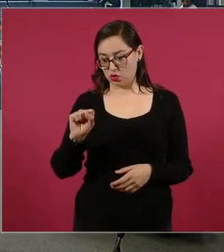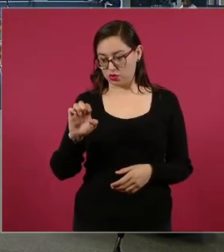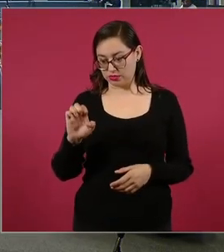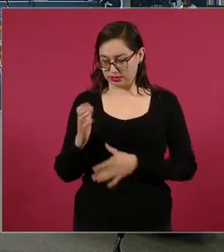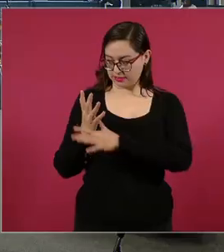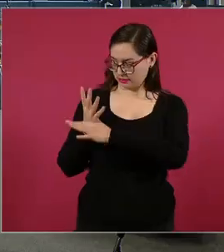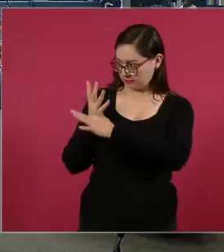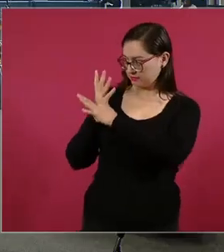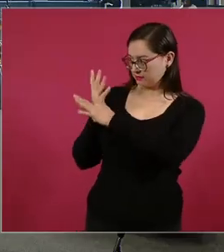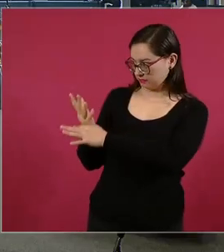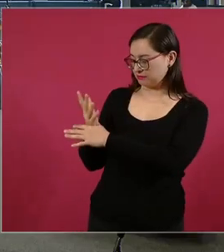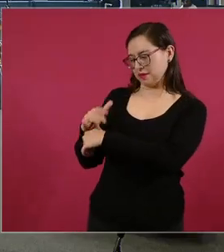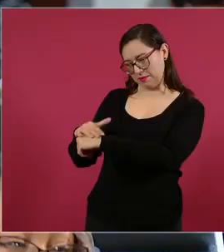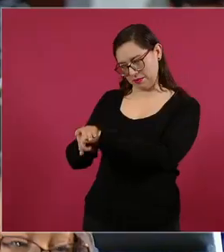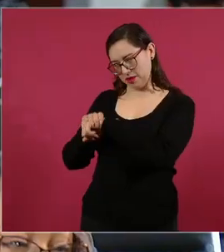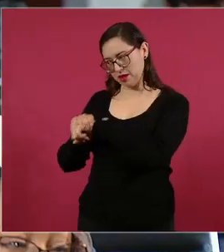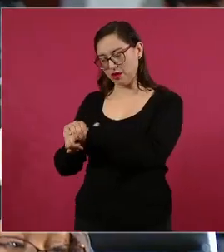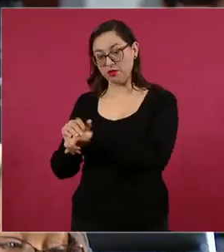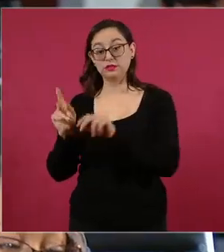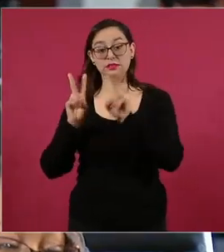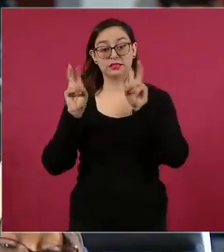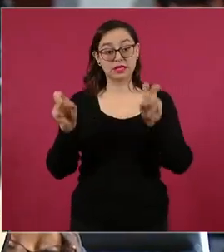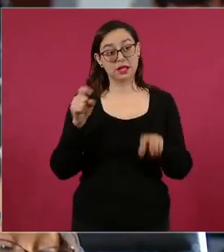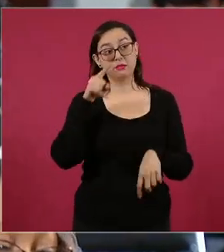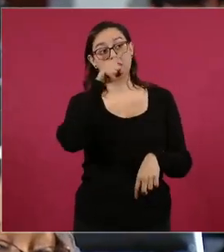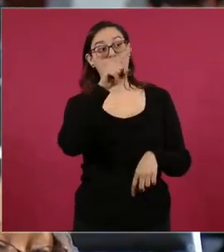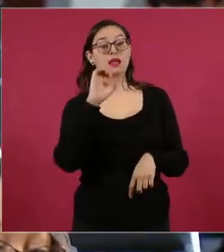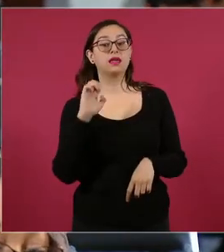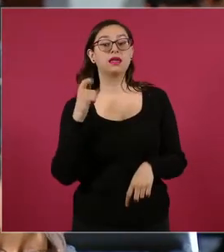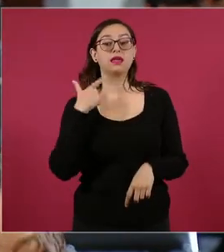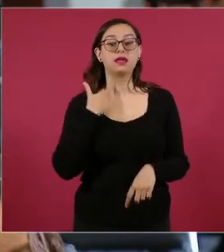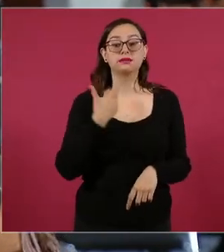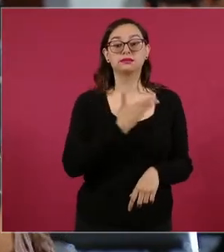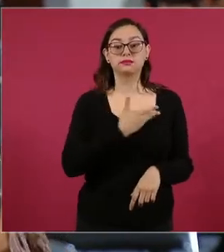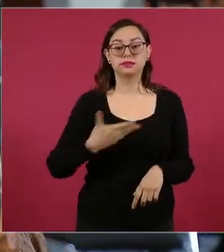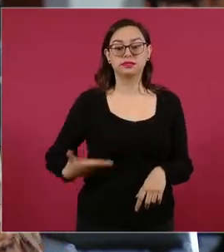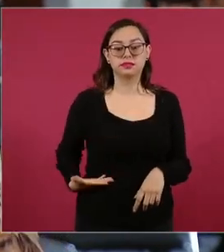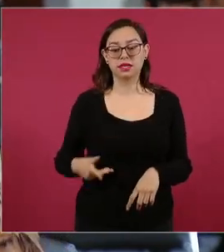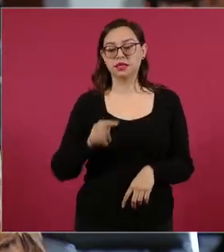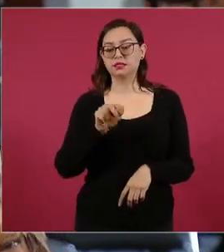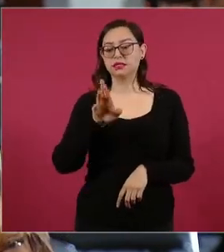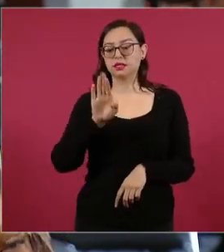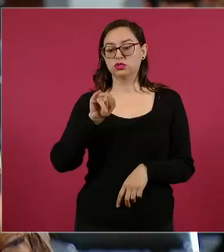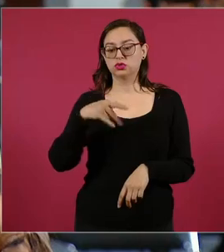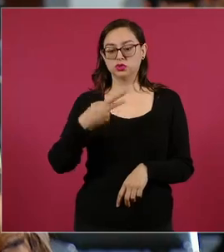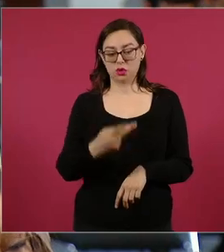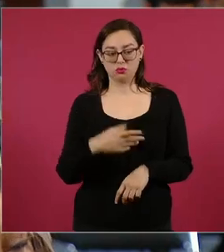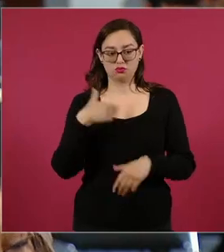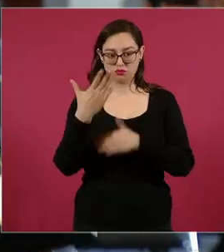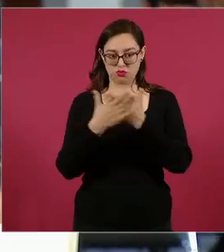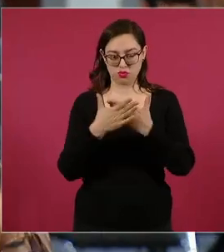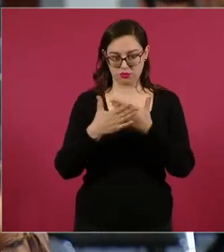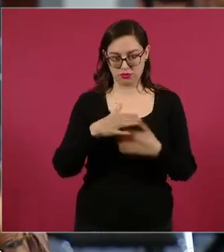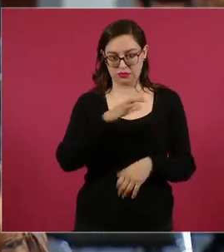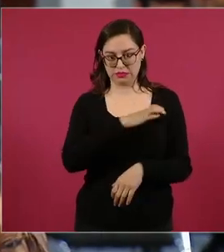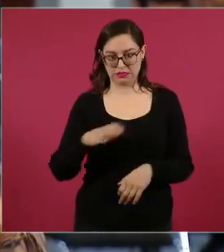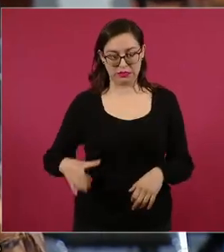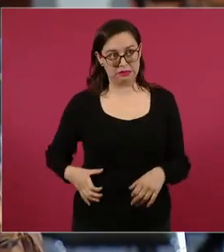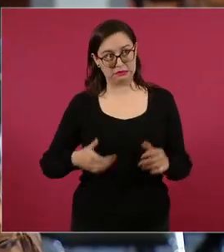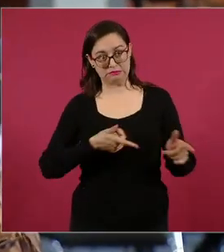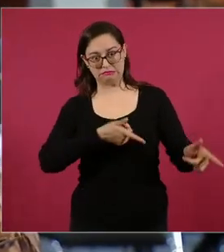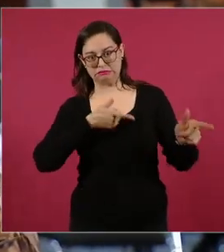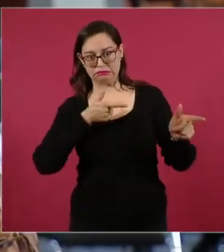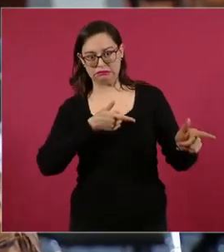contra el expresidente Donald Trump y próximo candidato republicano, en México, y a propósito de